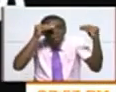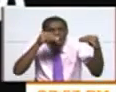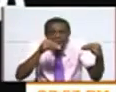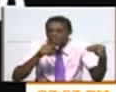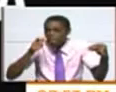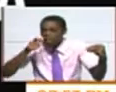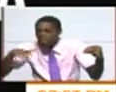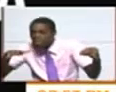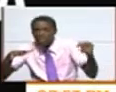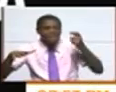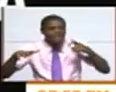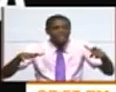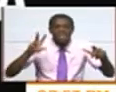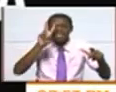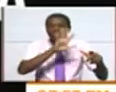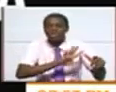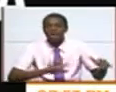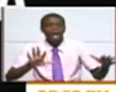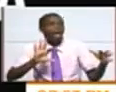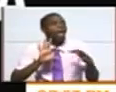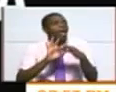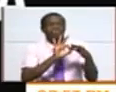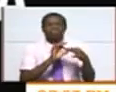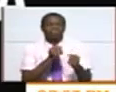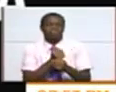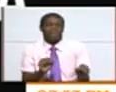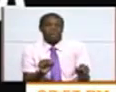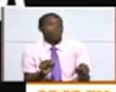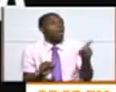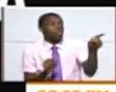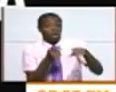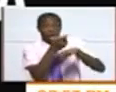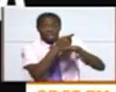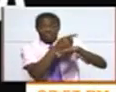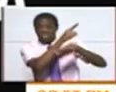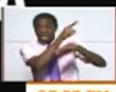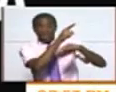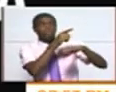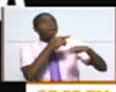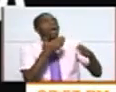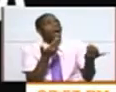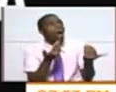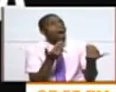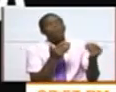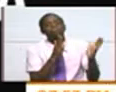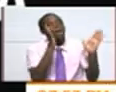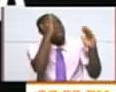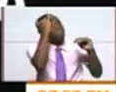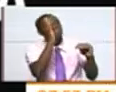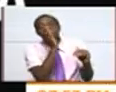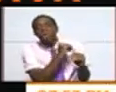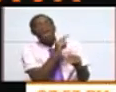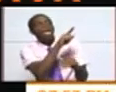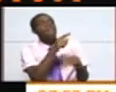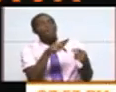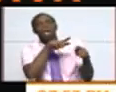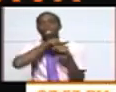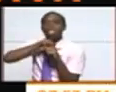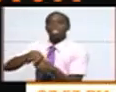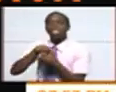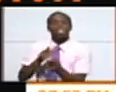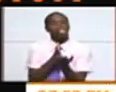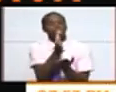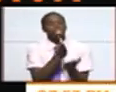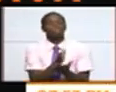venezolanos cuando el gobierno no quiere oír, quiere reprimir? Lo